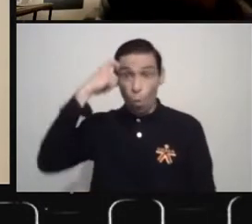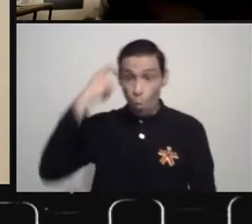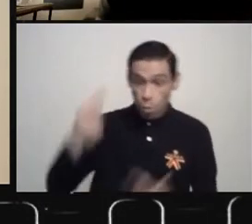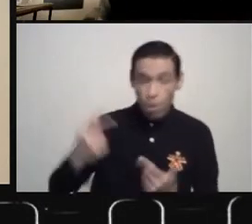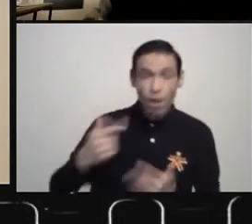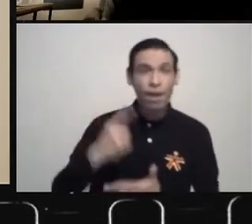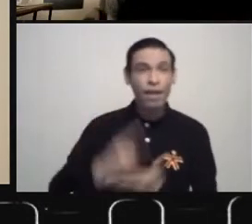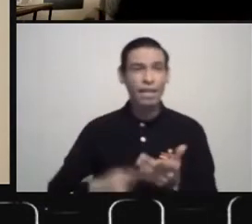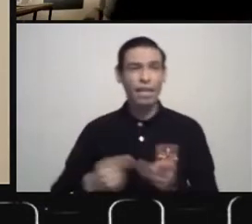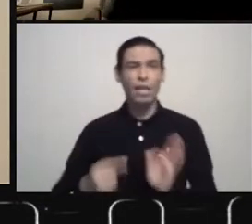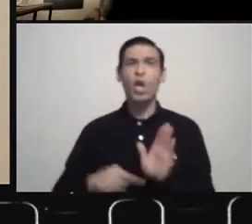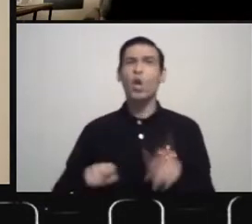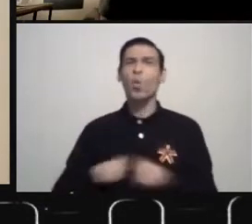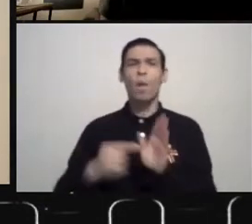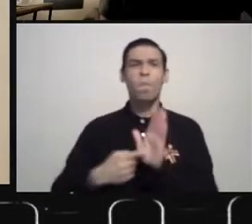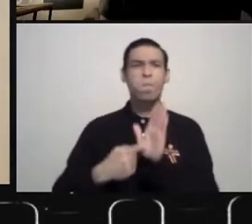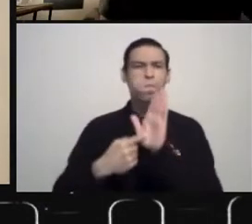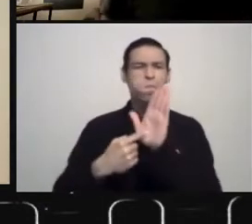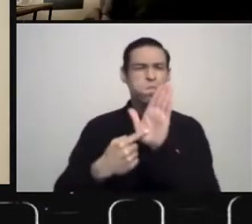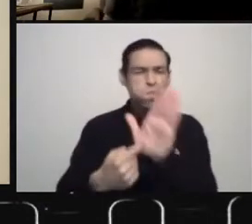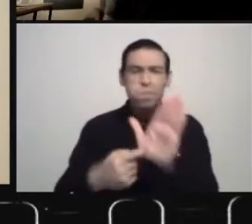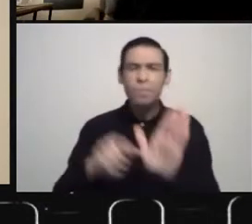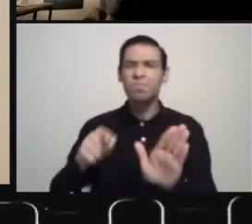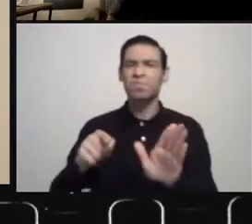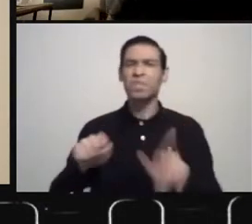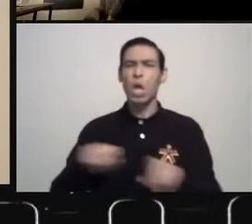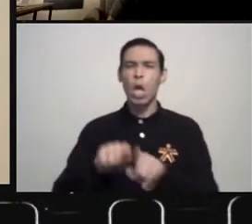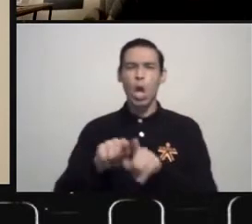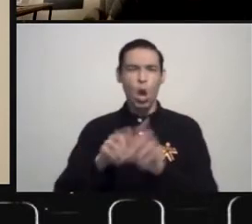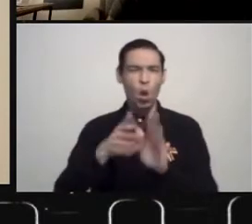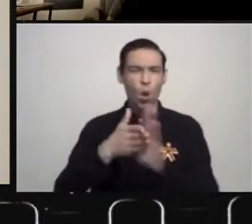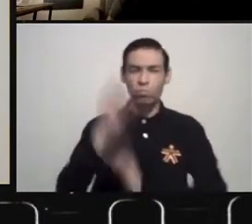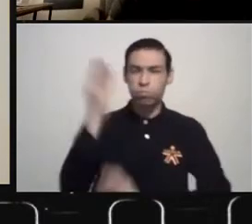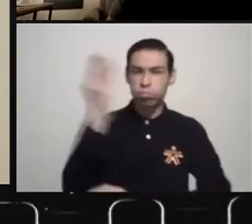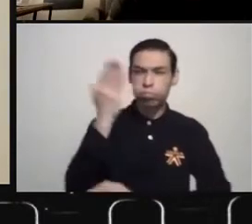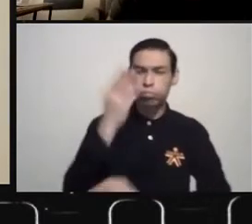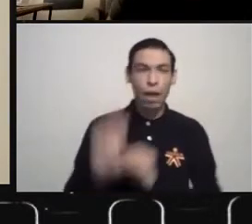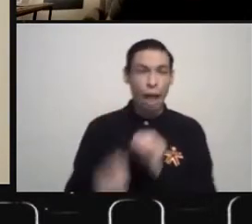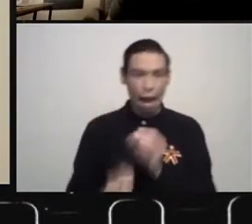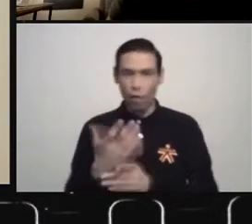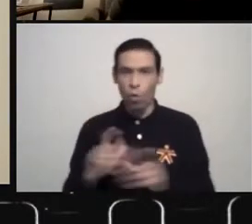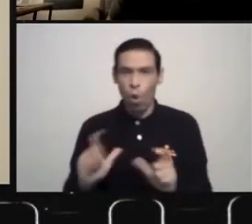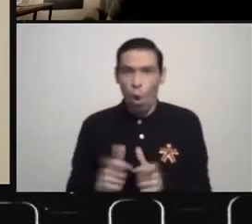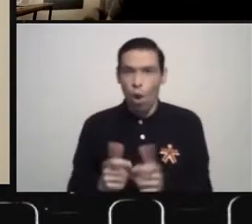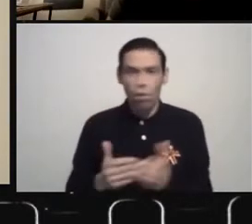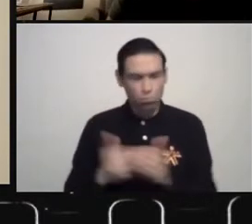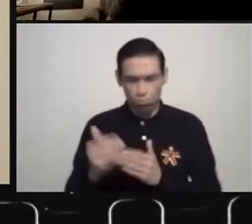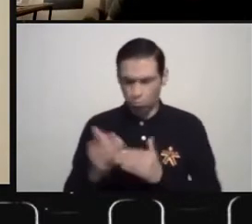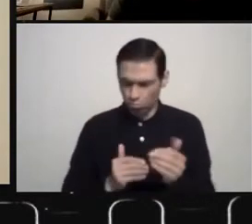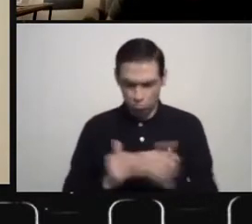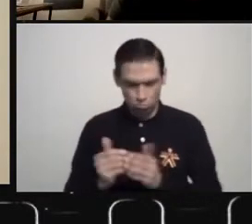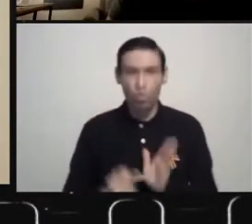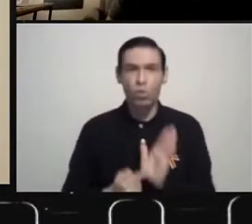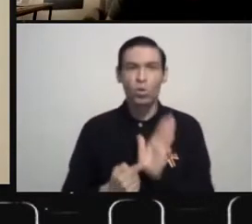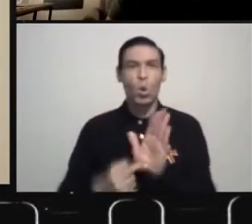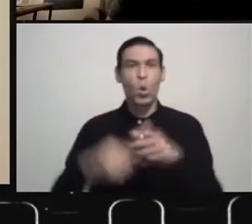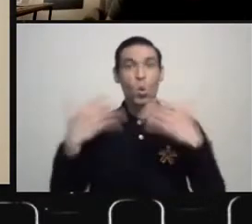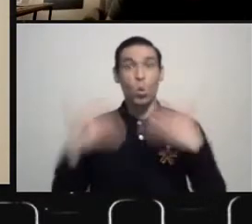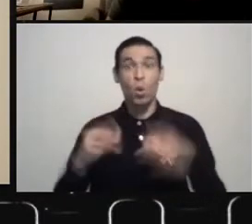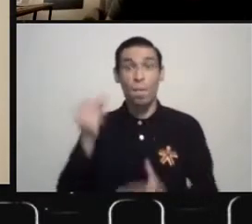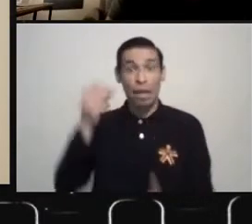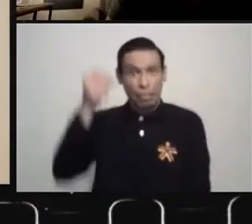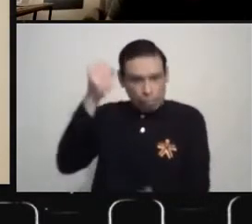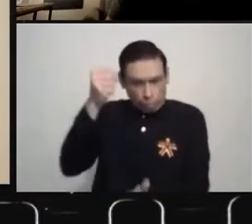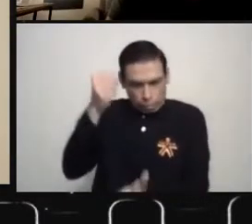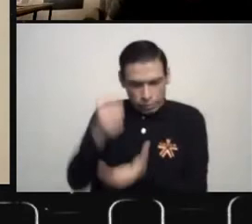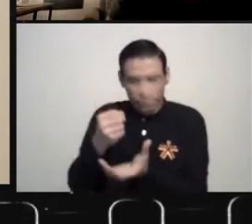historias mejores, con recursos más limitados, y dicen unas cosas maravillosas con unos presupuestos más ajustados.